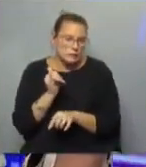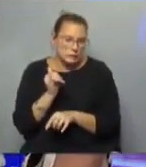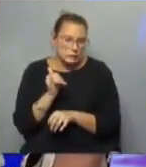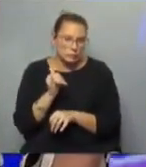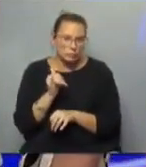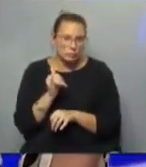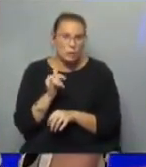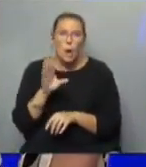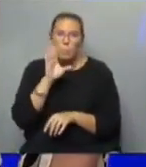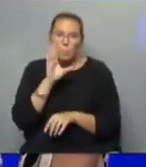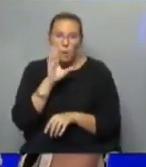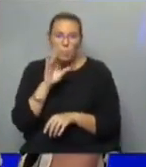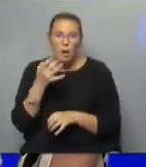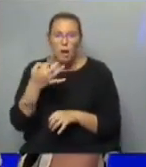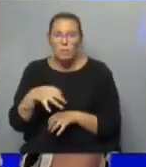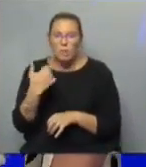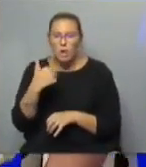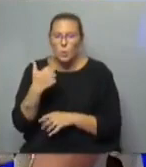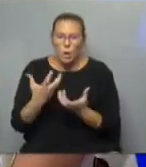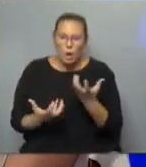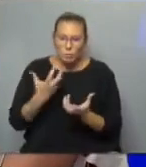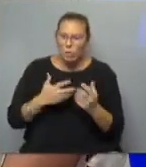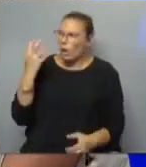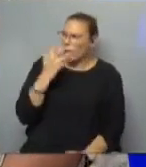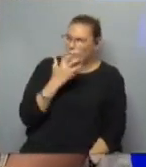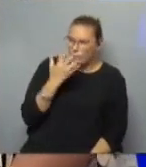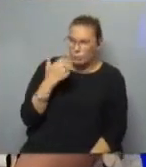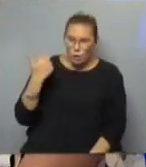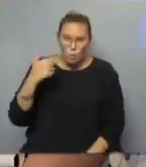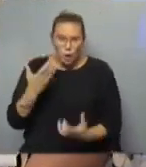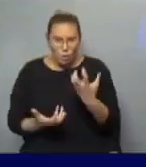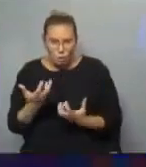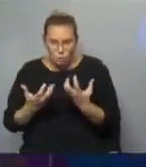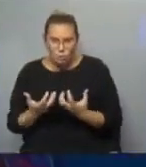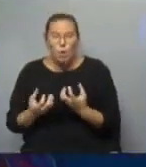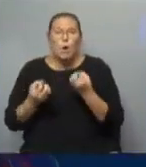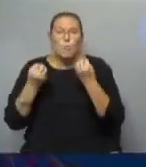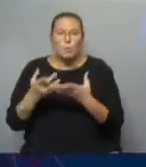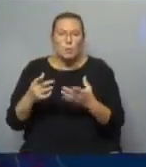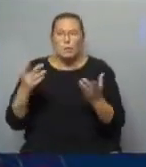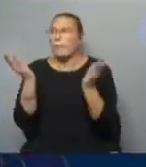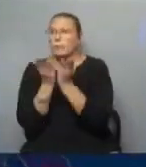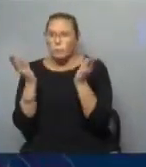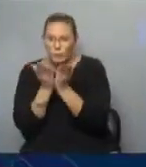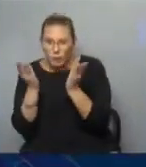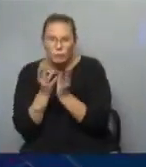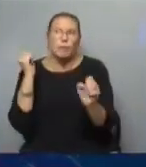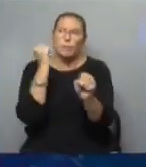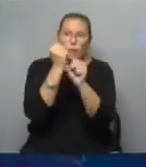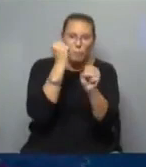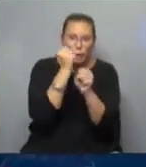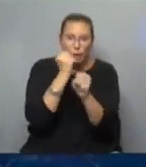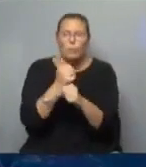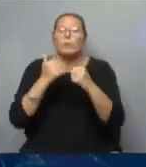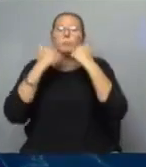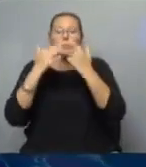no, mi madre en verdad nunca nos cocinó, ay, qué horrible. No, pero mi hija no nos cocinaba, pero porque de repente estaba estudiando, estaba haciendo un claro, montón de cosas, ¿sí? Salía a